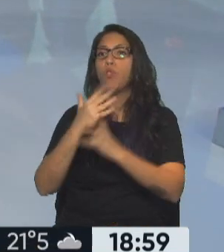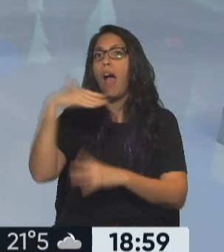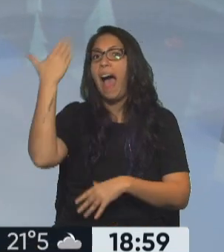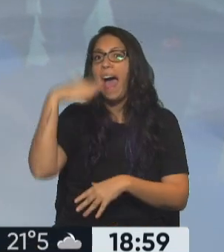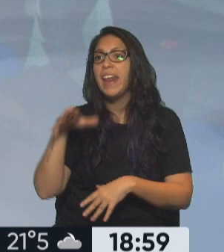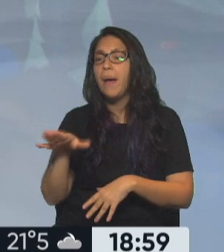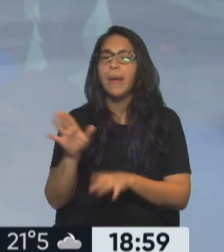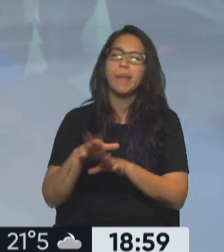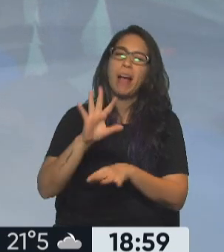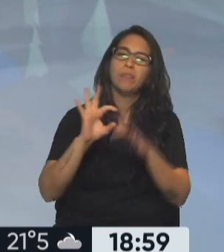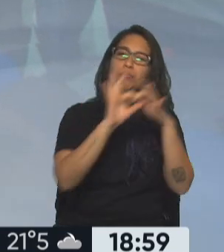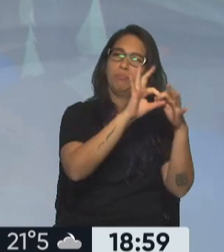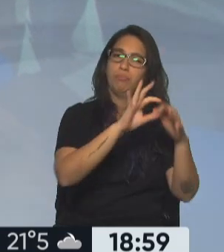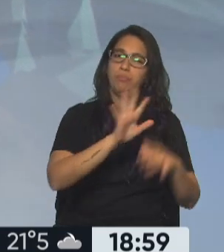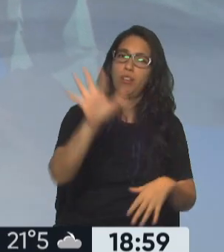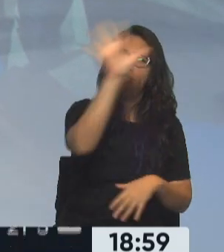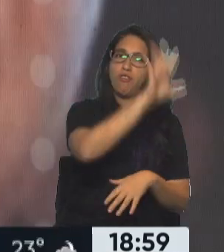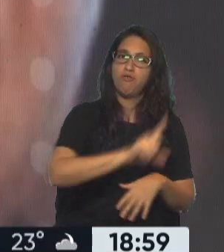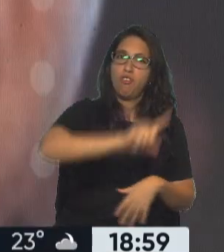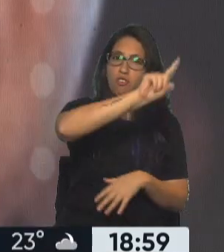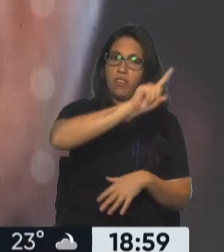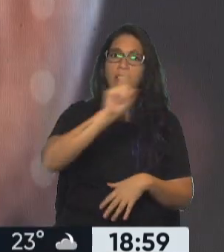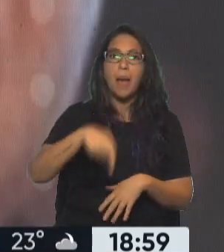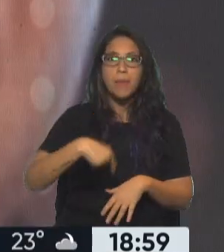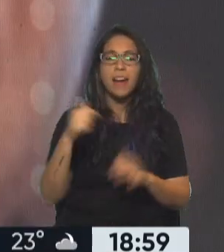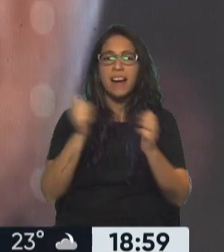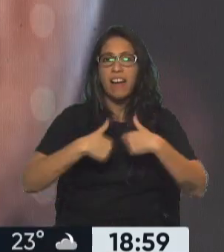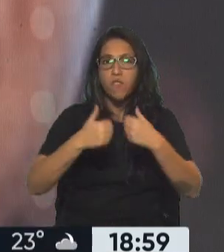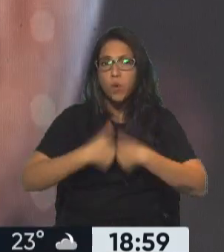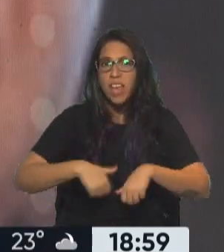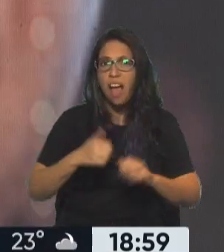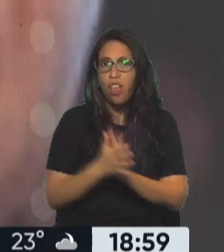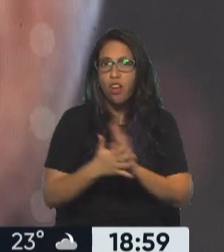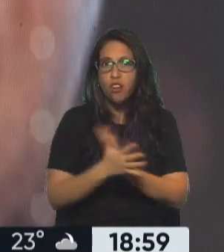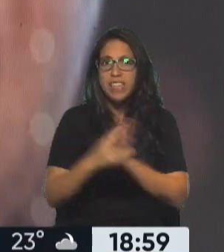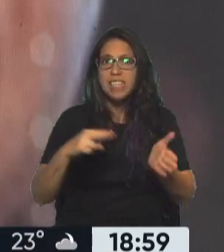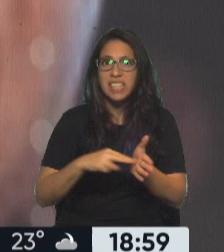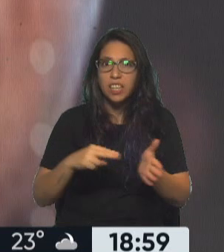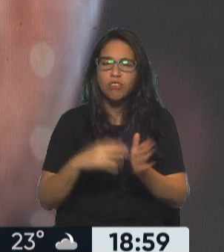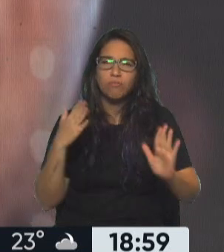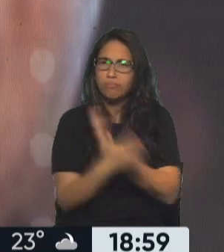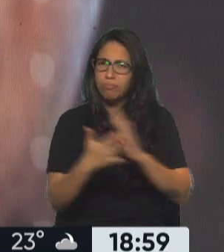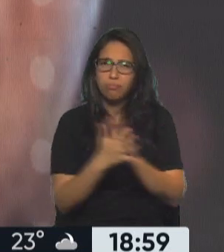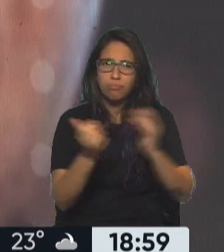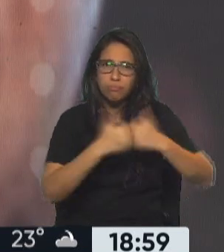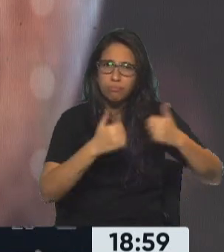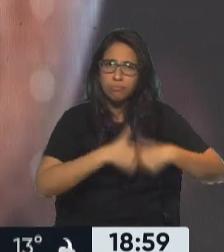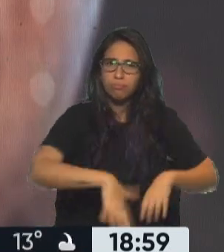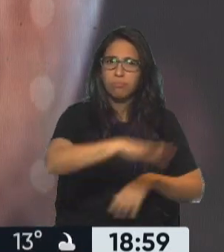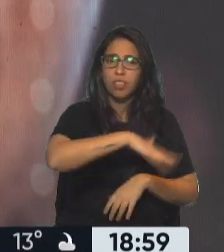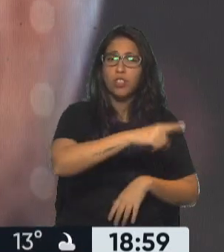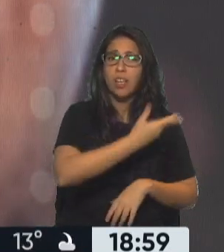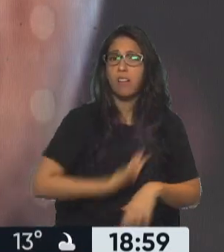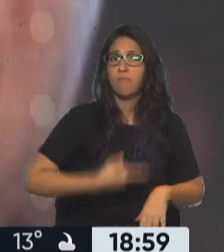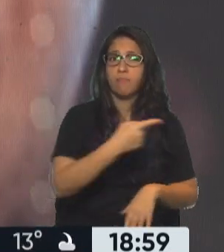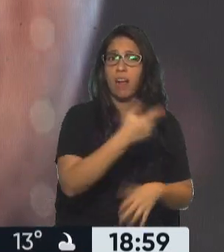después, para cerrar, tiene una cuestión ahí también con los refugiados sirios. Tiene casi 5 millones de sirios. ¿Y qué pasa? Erdogan acordó con la Unión